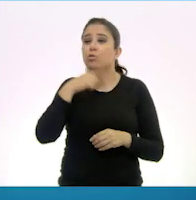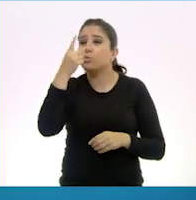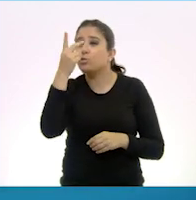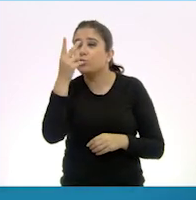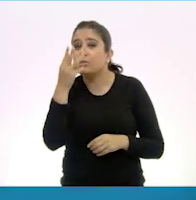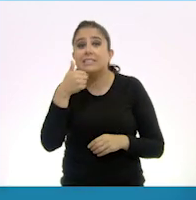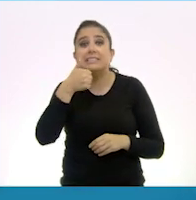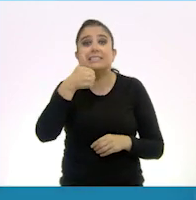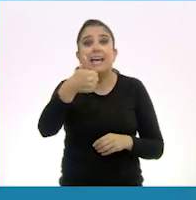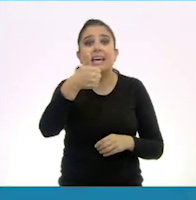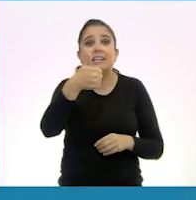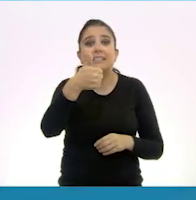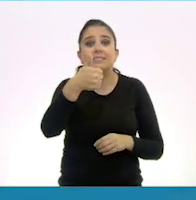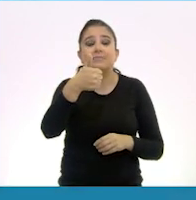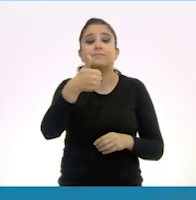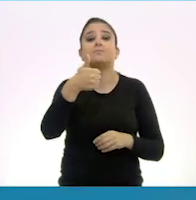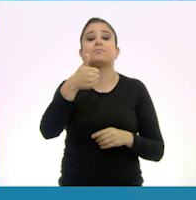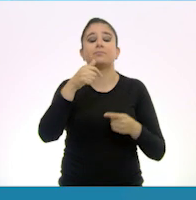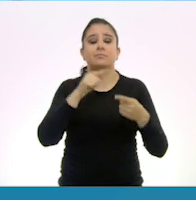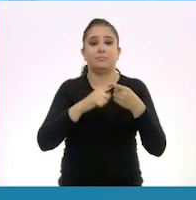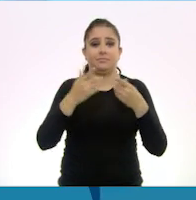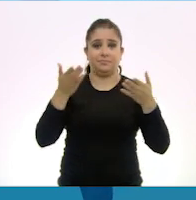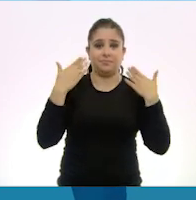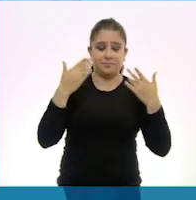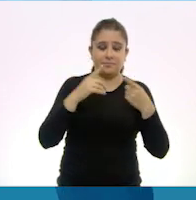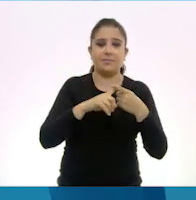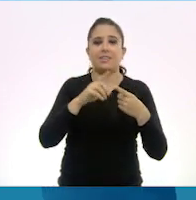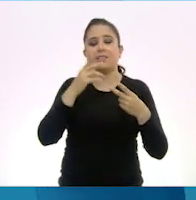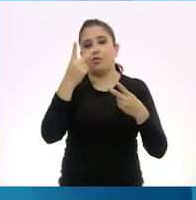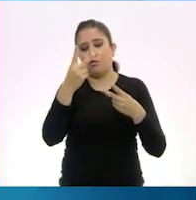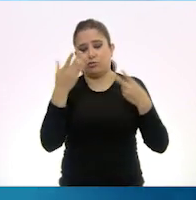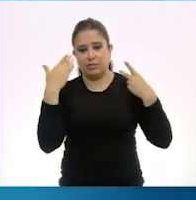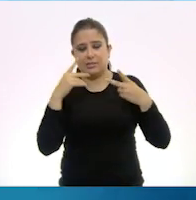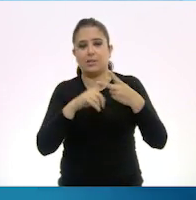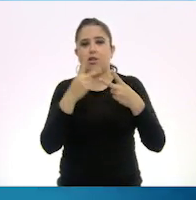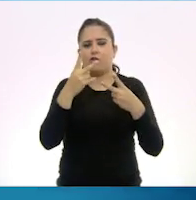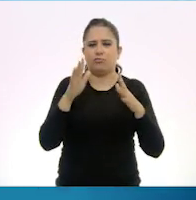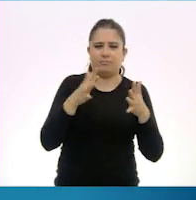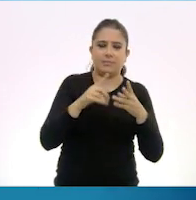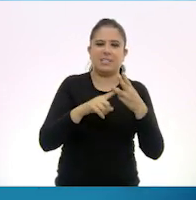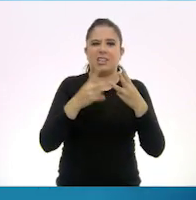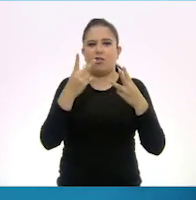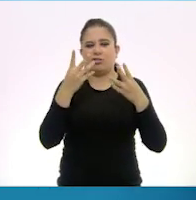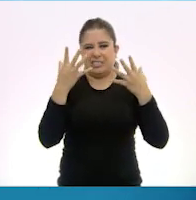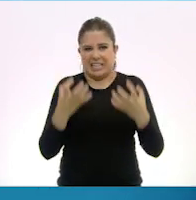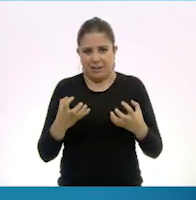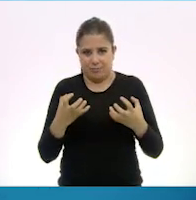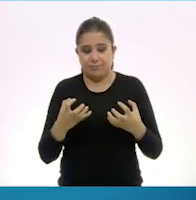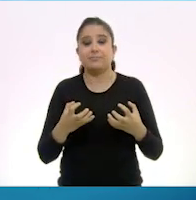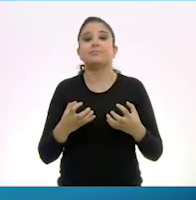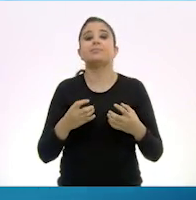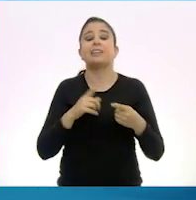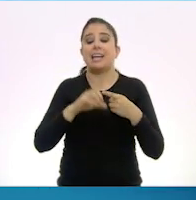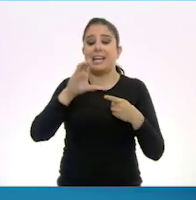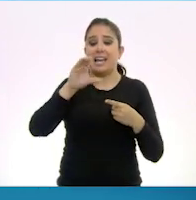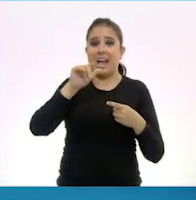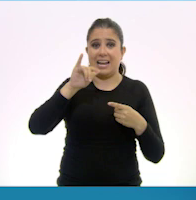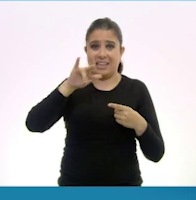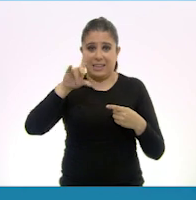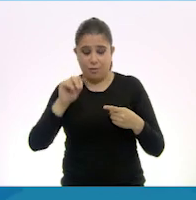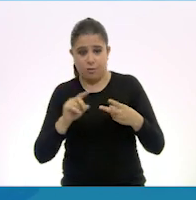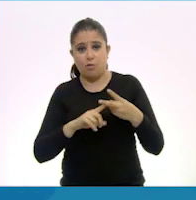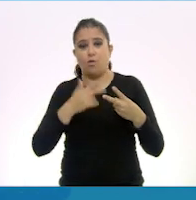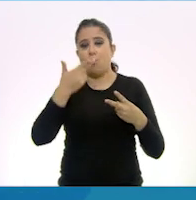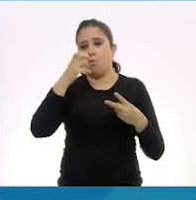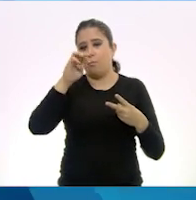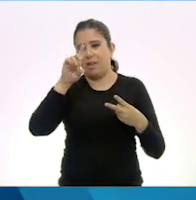6. 2 cálidos, 2 templados y 2 de clima seco. Así es. Cálido húmedo,